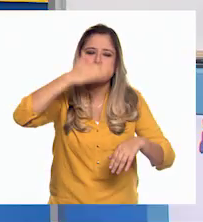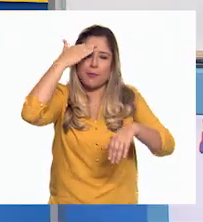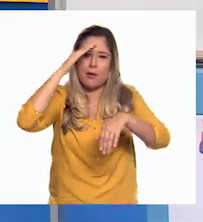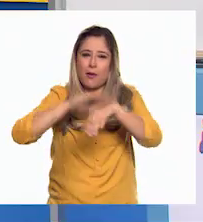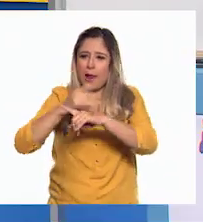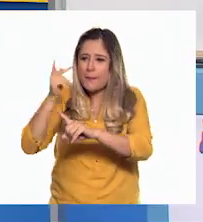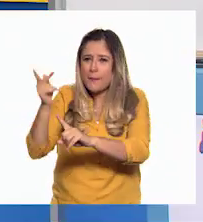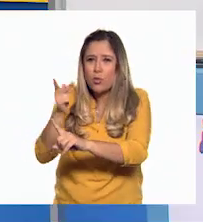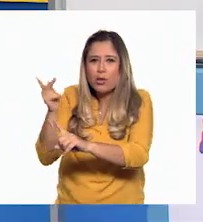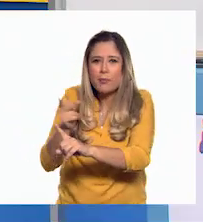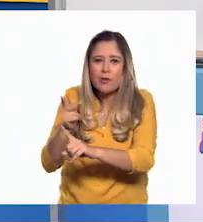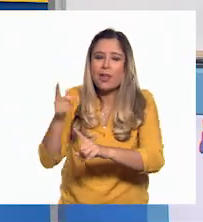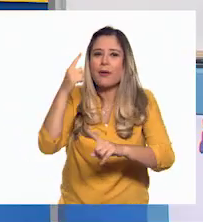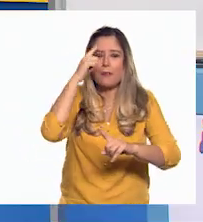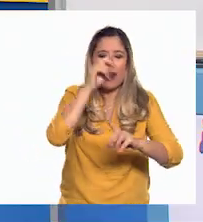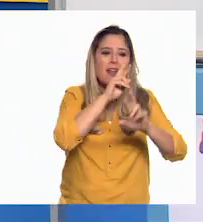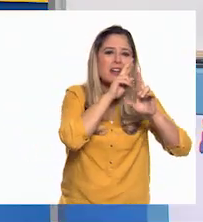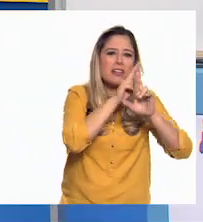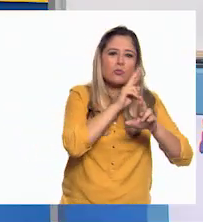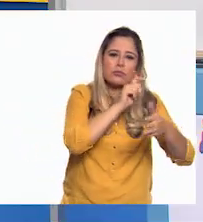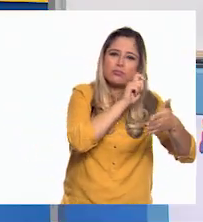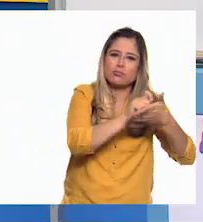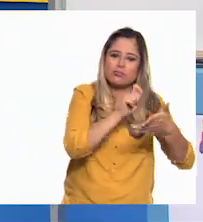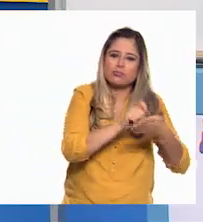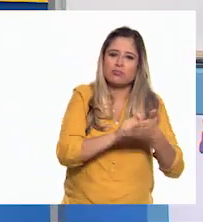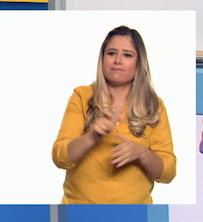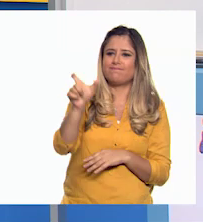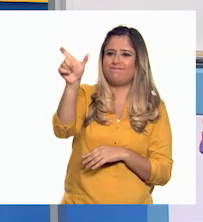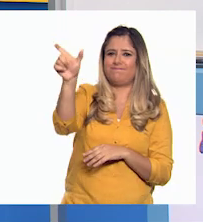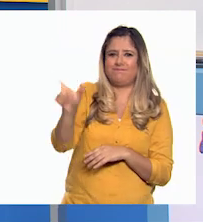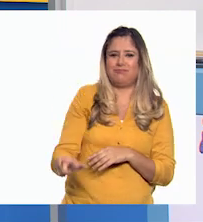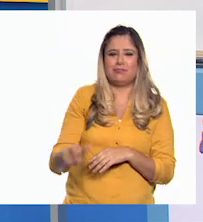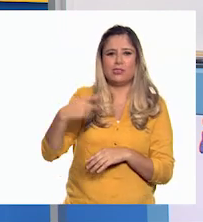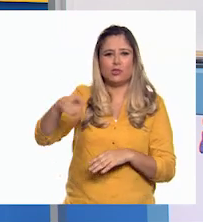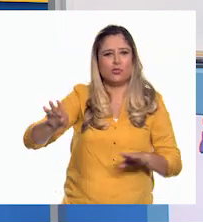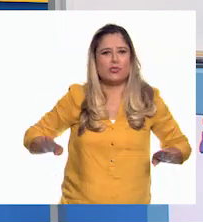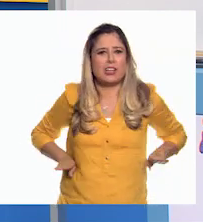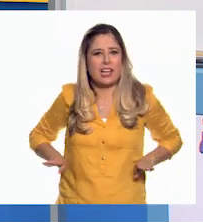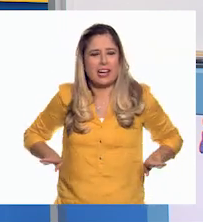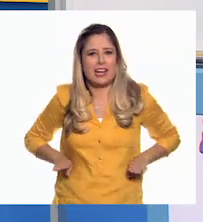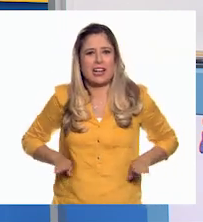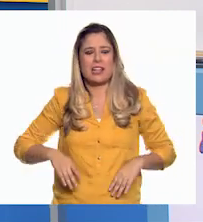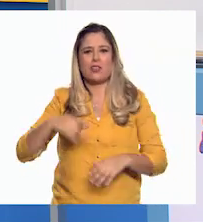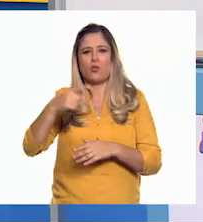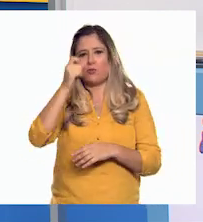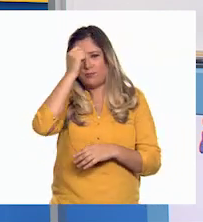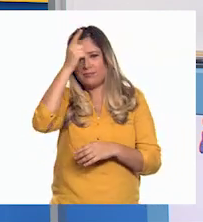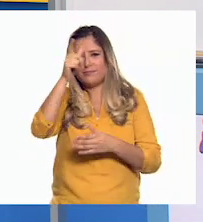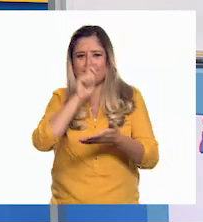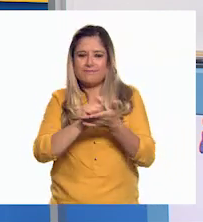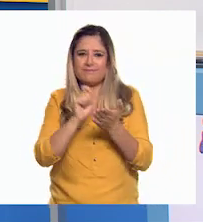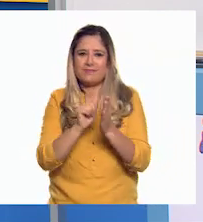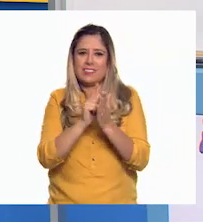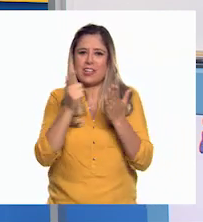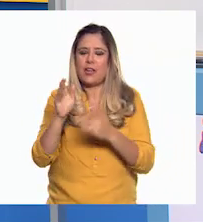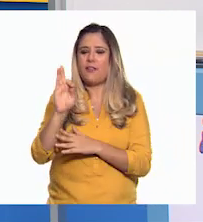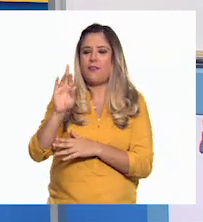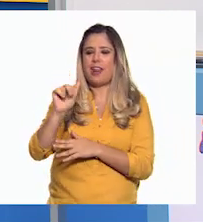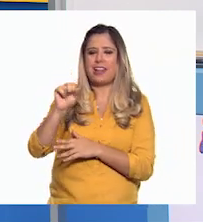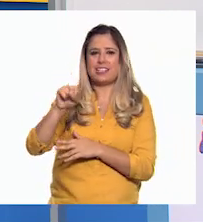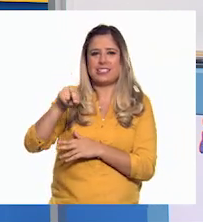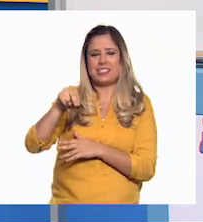preguntas para poder identificar ciertos rasgos particulares en las obras de Francisco